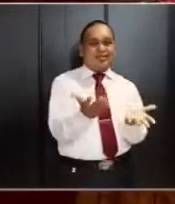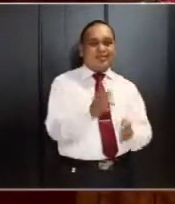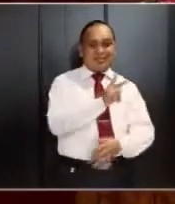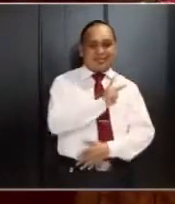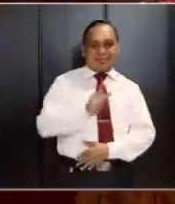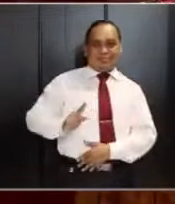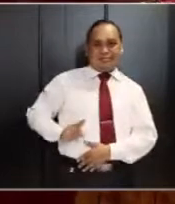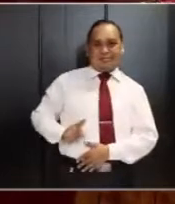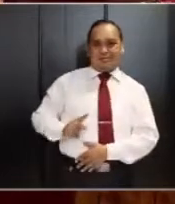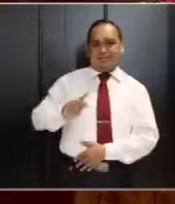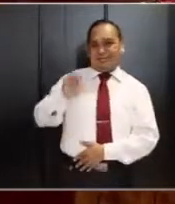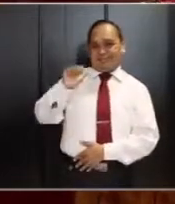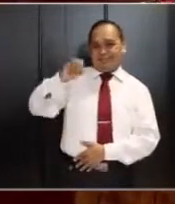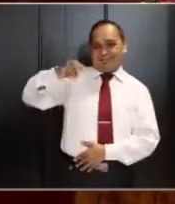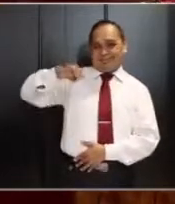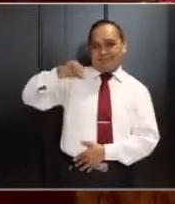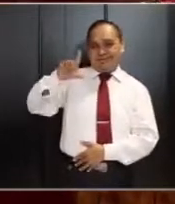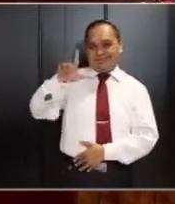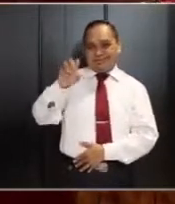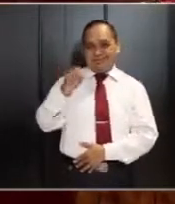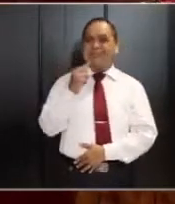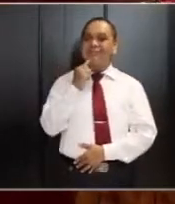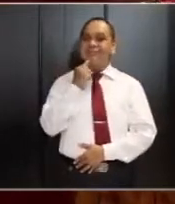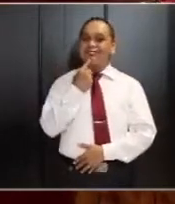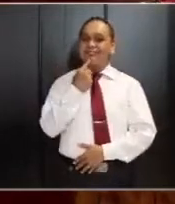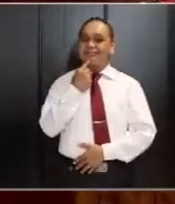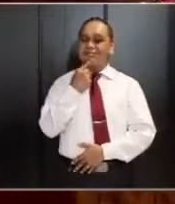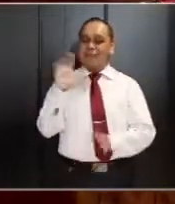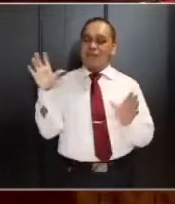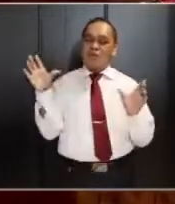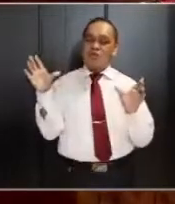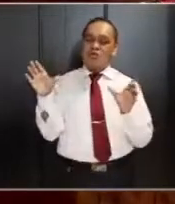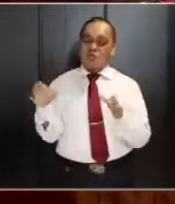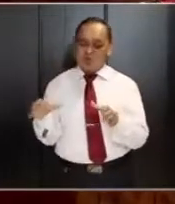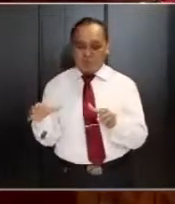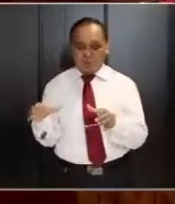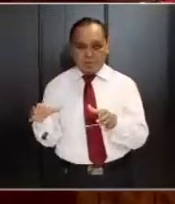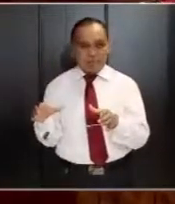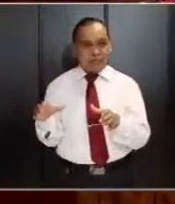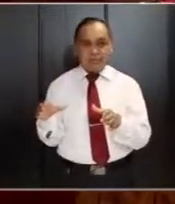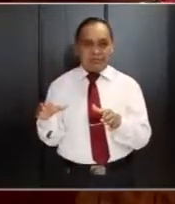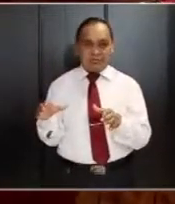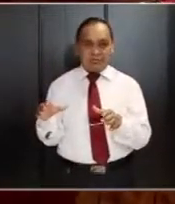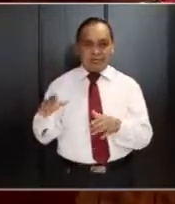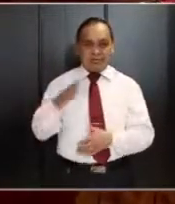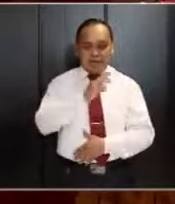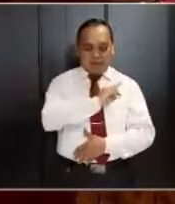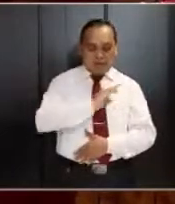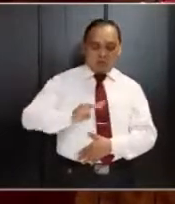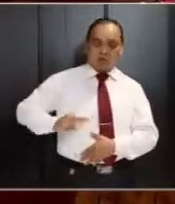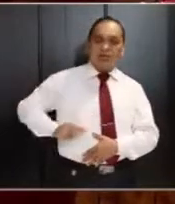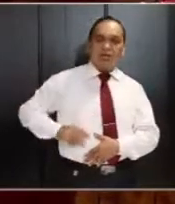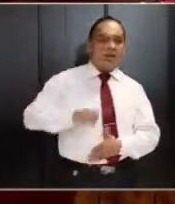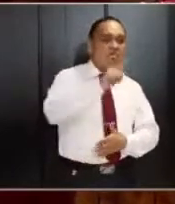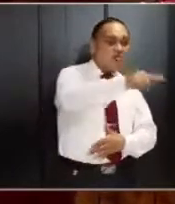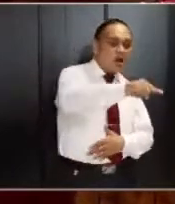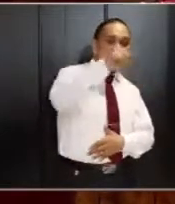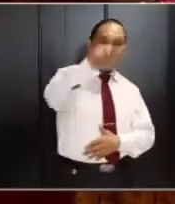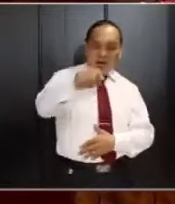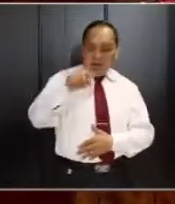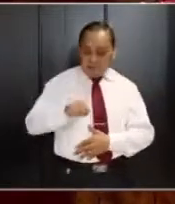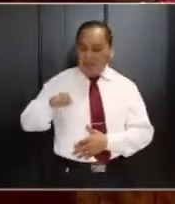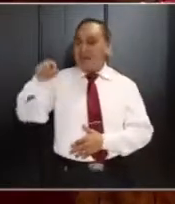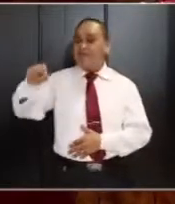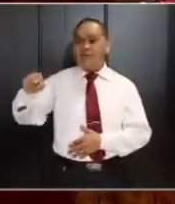del presidente de que ya no todo se concentre en un solo lugar y está haciendo obras en cada municipio, obras muy importantes que ellos